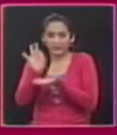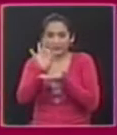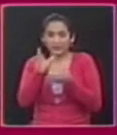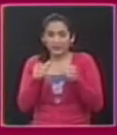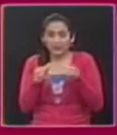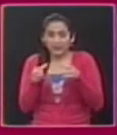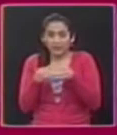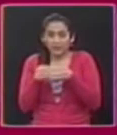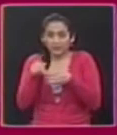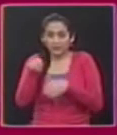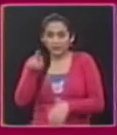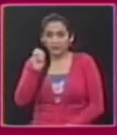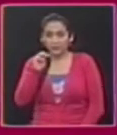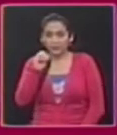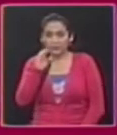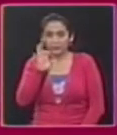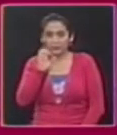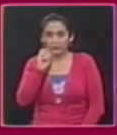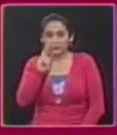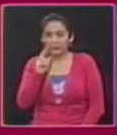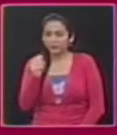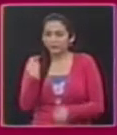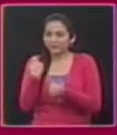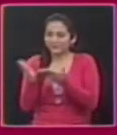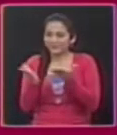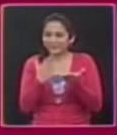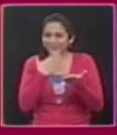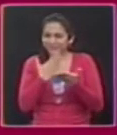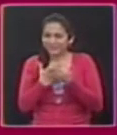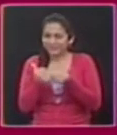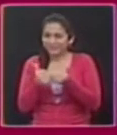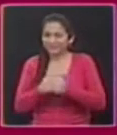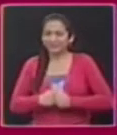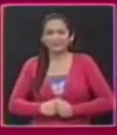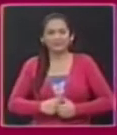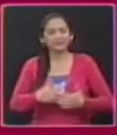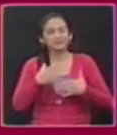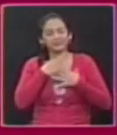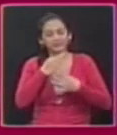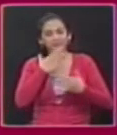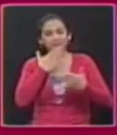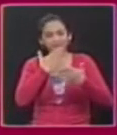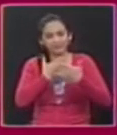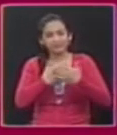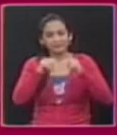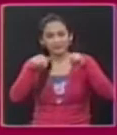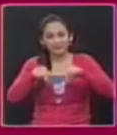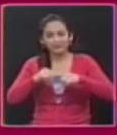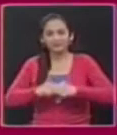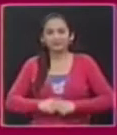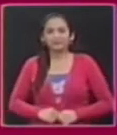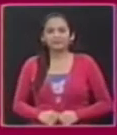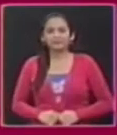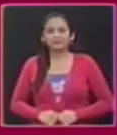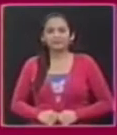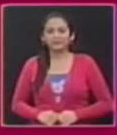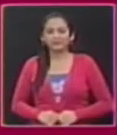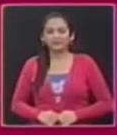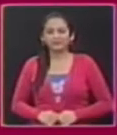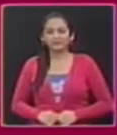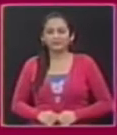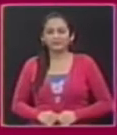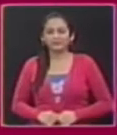Gracias en realidad por aceptar nuestra invitación. ¡Qué gusto! María Antonieta, muchas gracias. Un placer estar en su